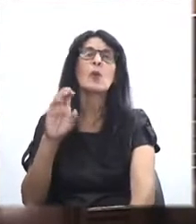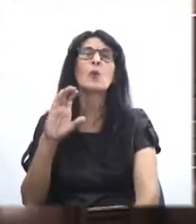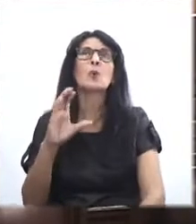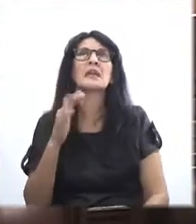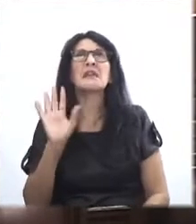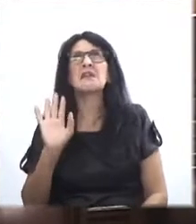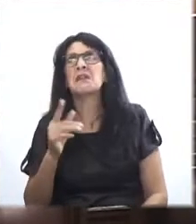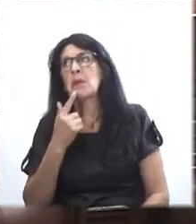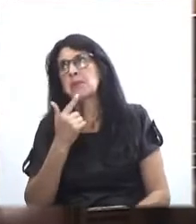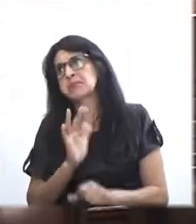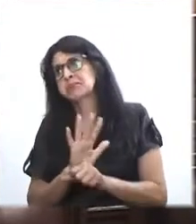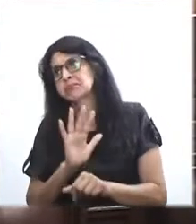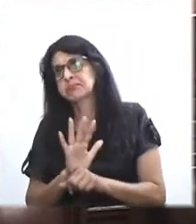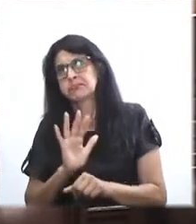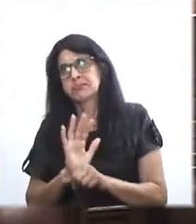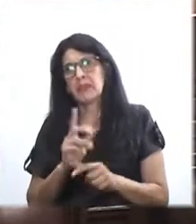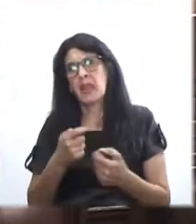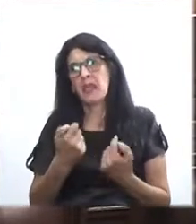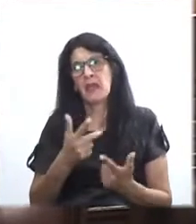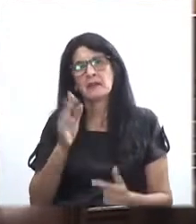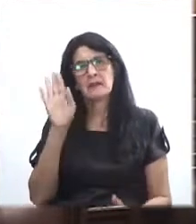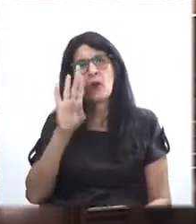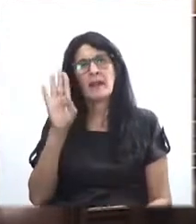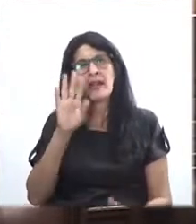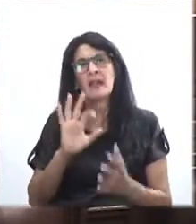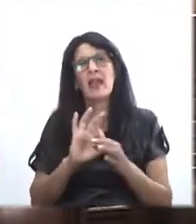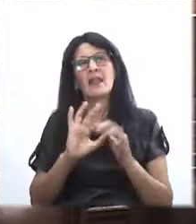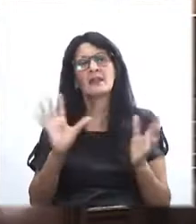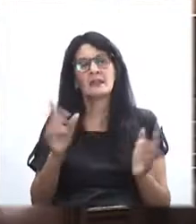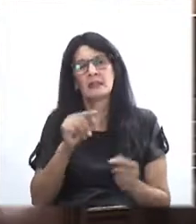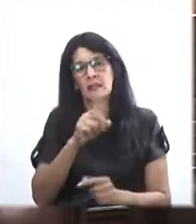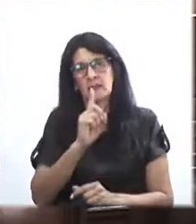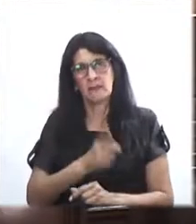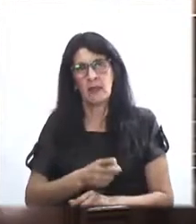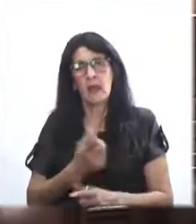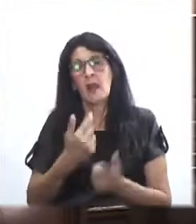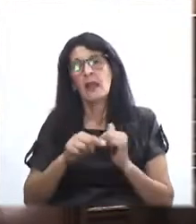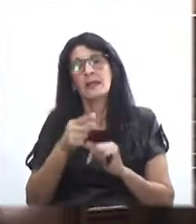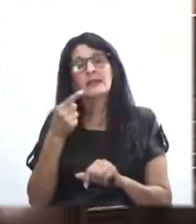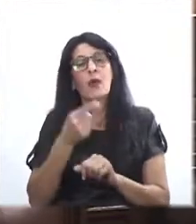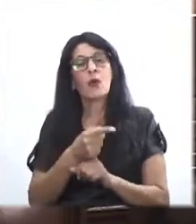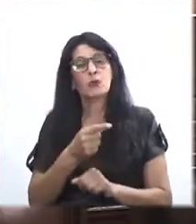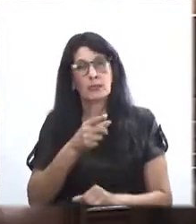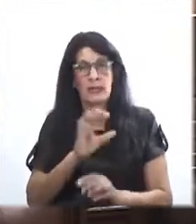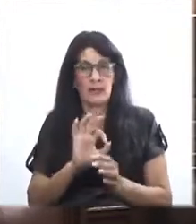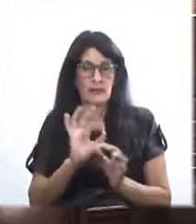texto que le hace un homenaje a la libertad. Ahora, el que está en contra de la libertad,